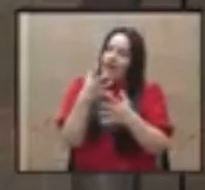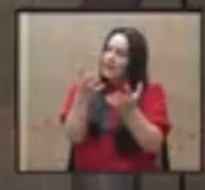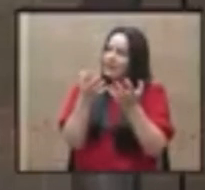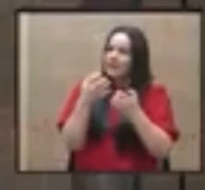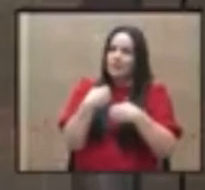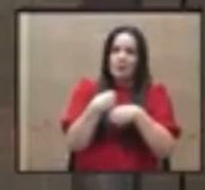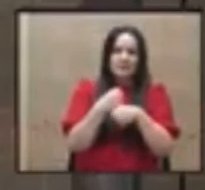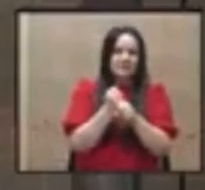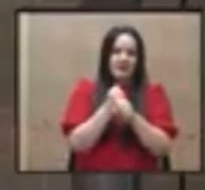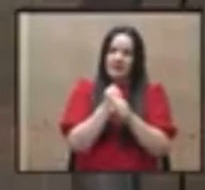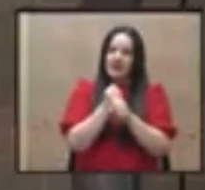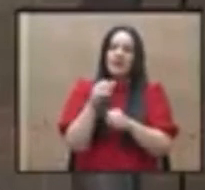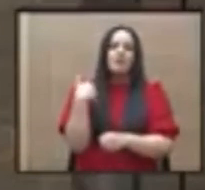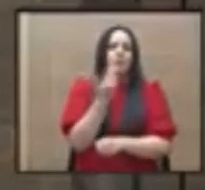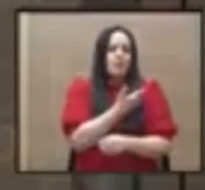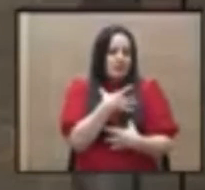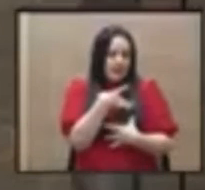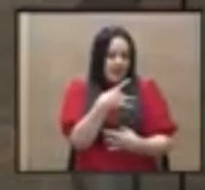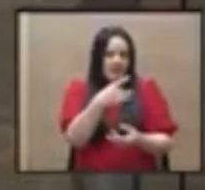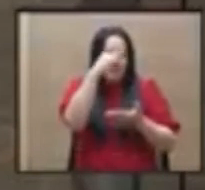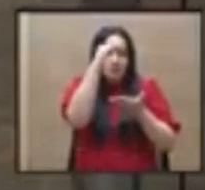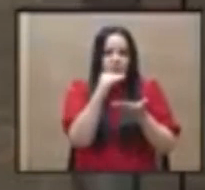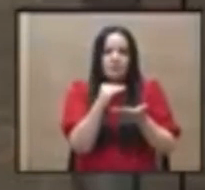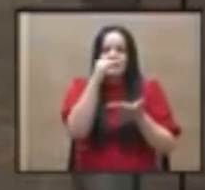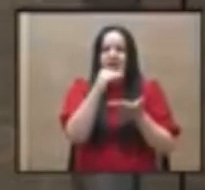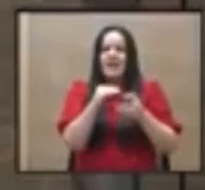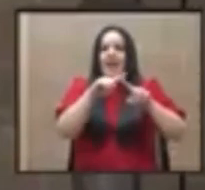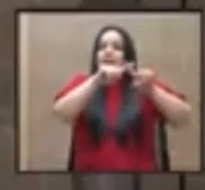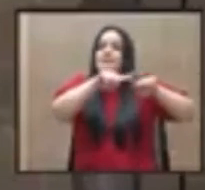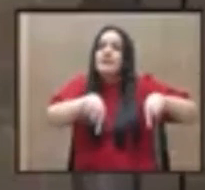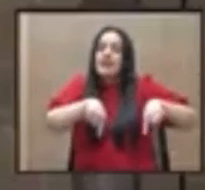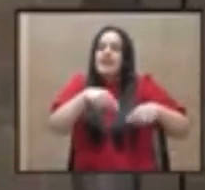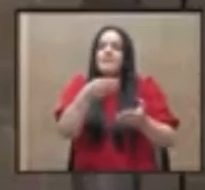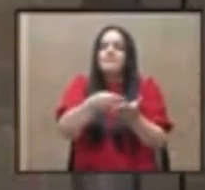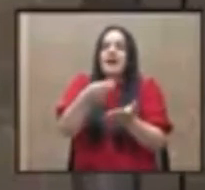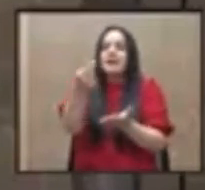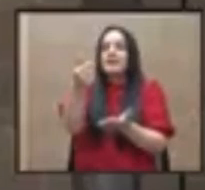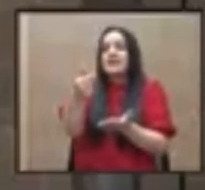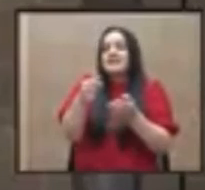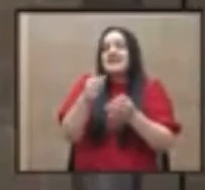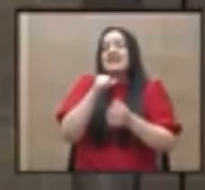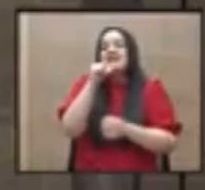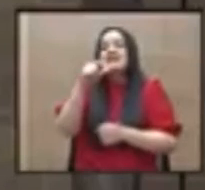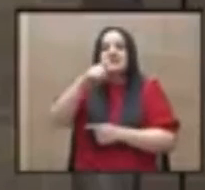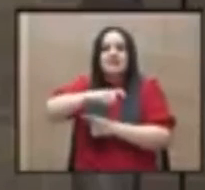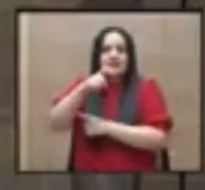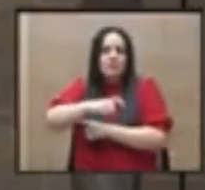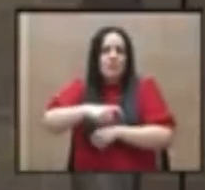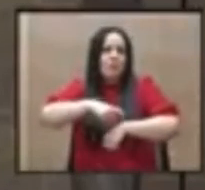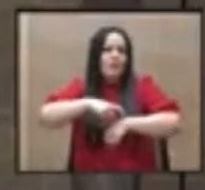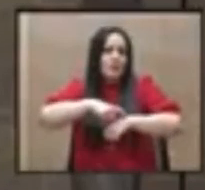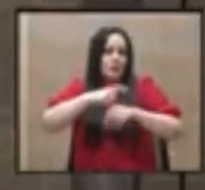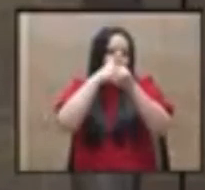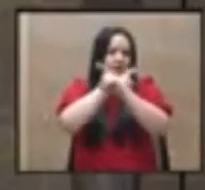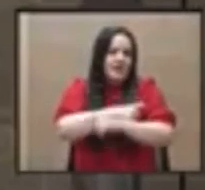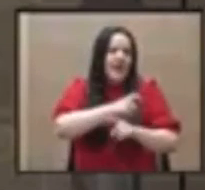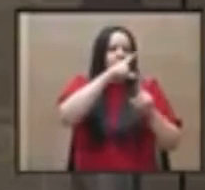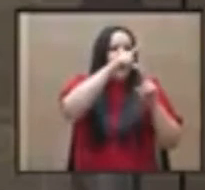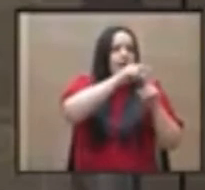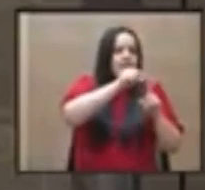nuestra es reducir o eliminar partidas innecesarias en estos momentos de crisis, como los de alquileres, viajes